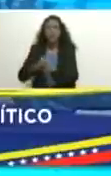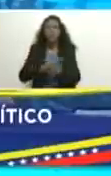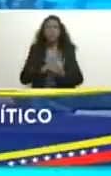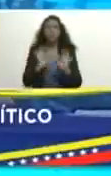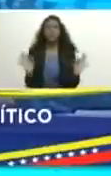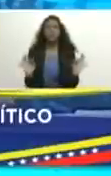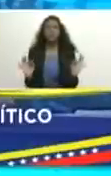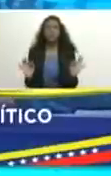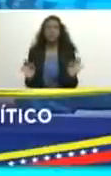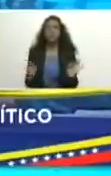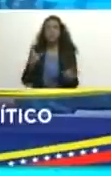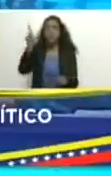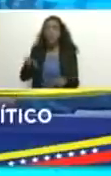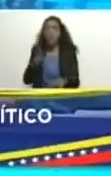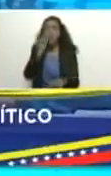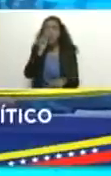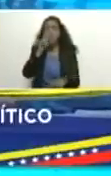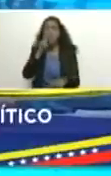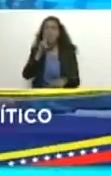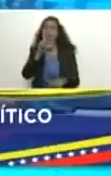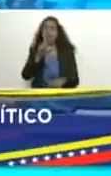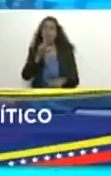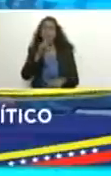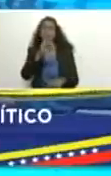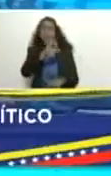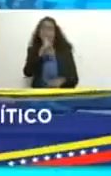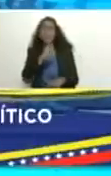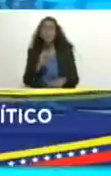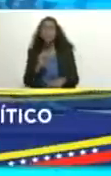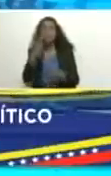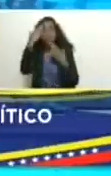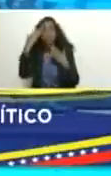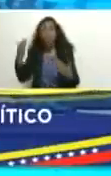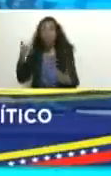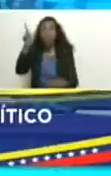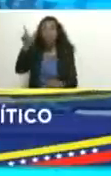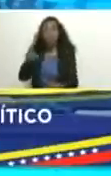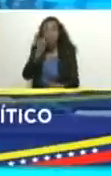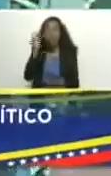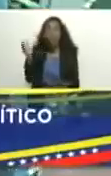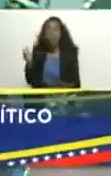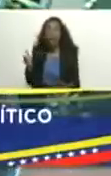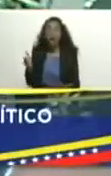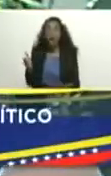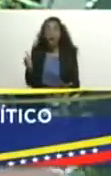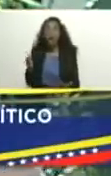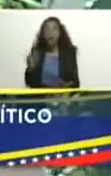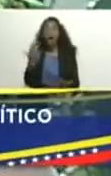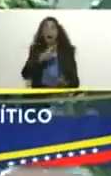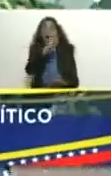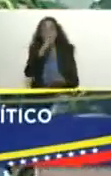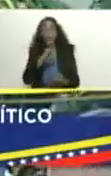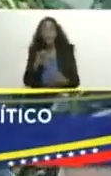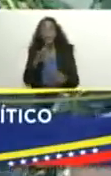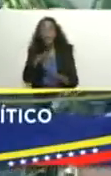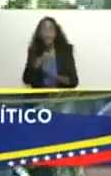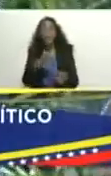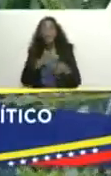No está Luis Caldera, ¿por qué no vino Luis Caldera? Así está, yo te saludé. Municipio Mara, dije. Ah,